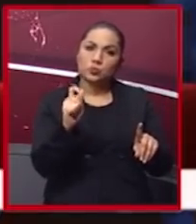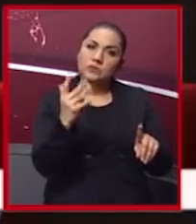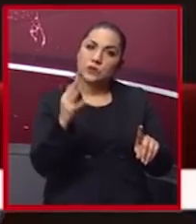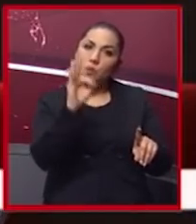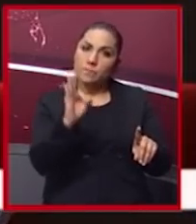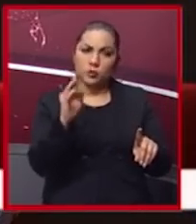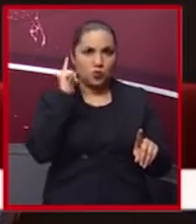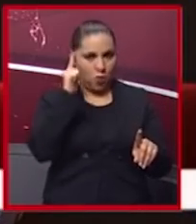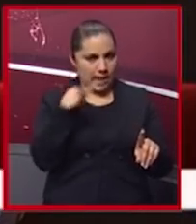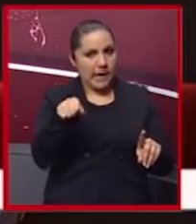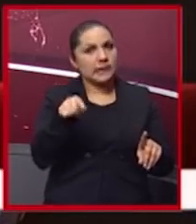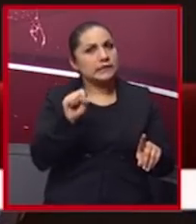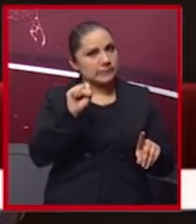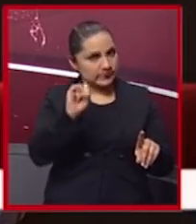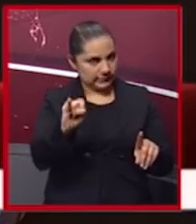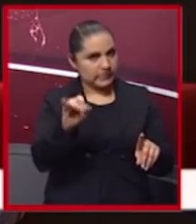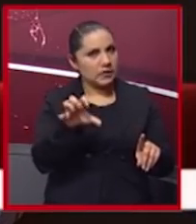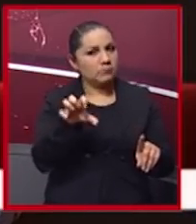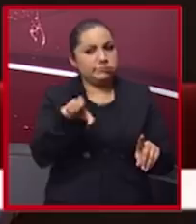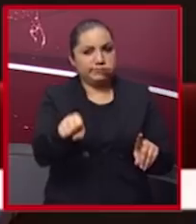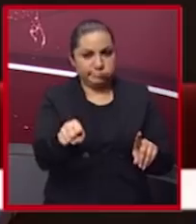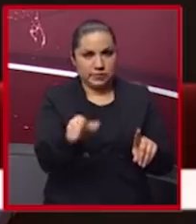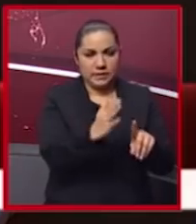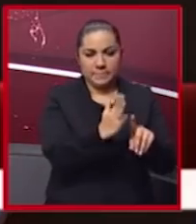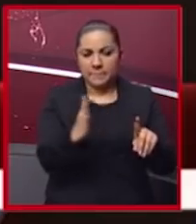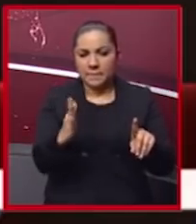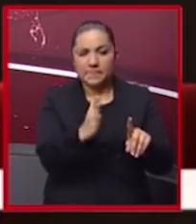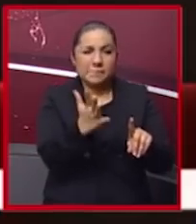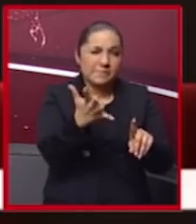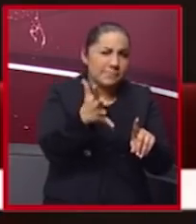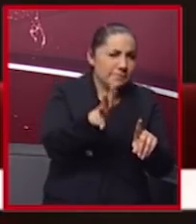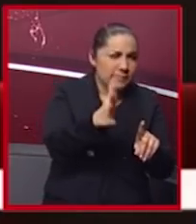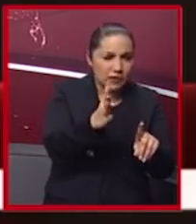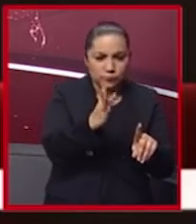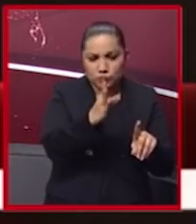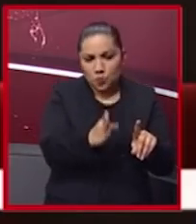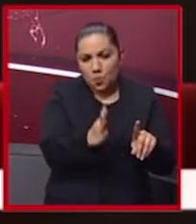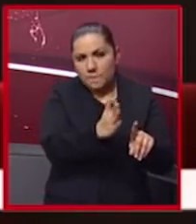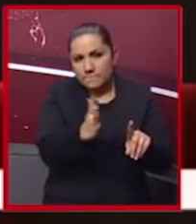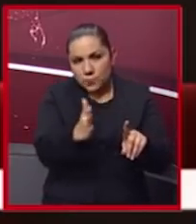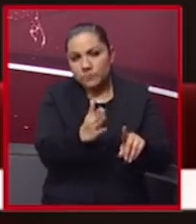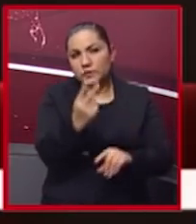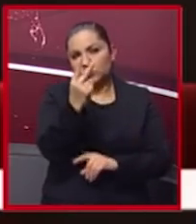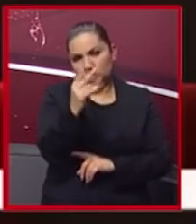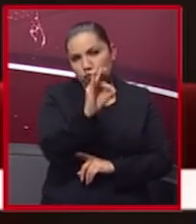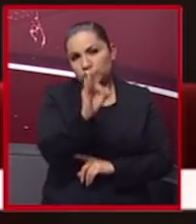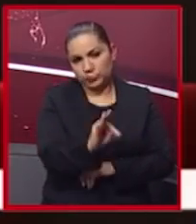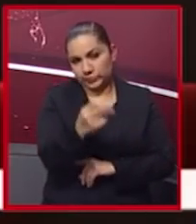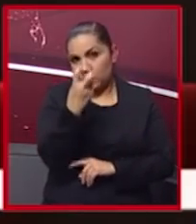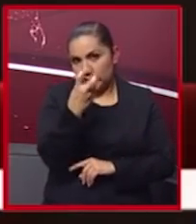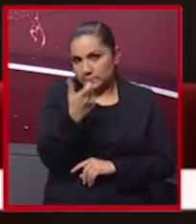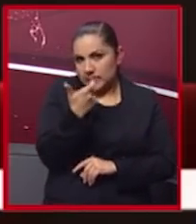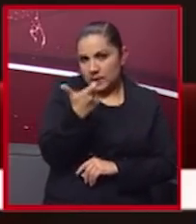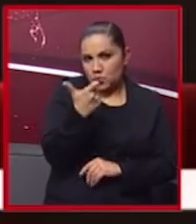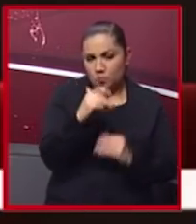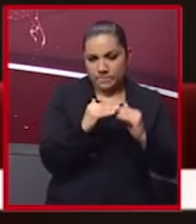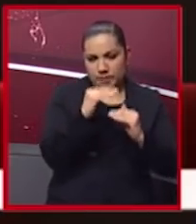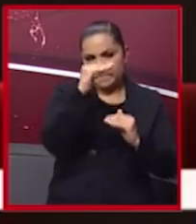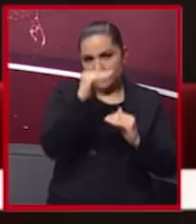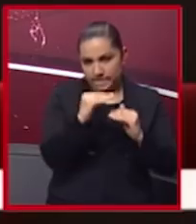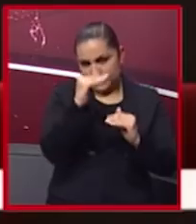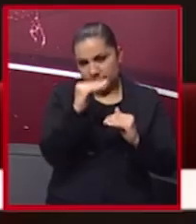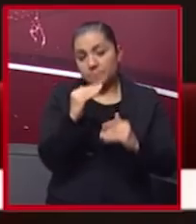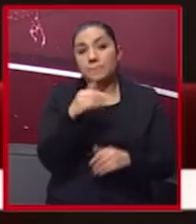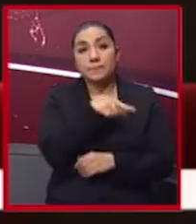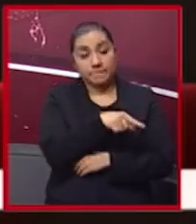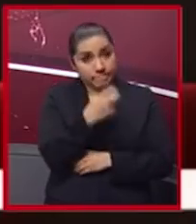dé. Pero en promedio sería alrededor de 2% el crecimiento económico que esperamos, y ese es el que usamos para